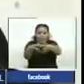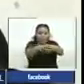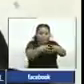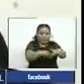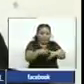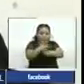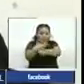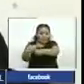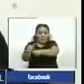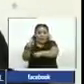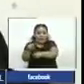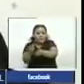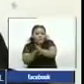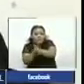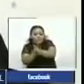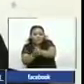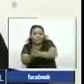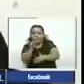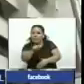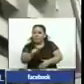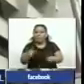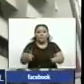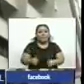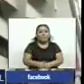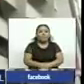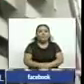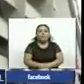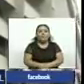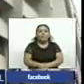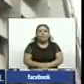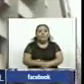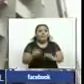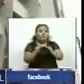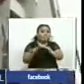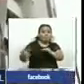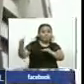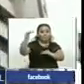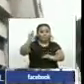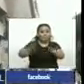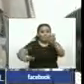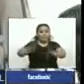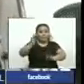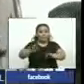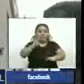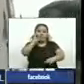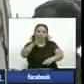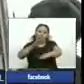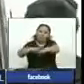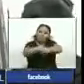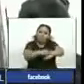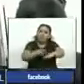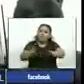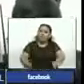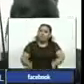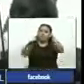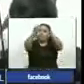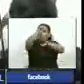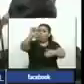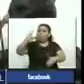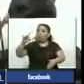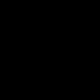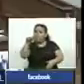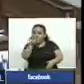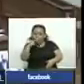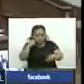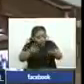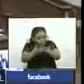están al servicio de intereses que no es el de los venezolanos. El máximo tribunal del país exhortó a la Fiscalía, además, a investigar penalmente la